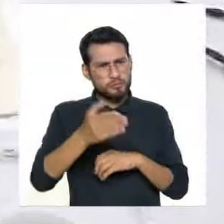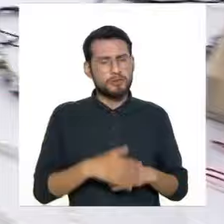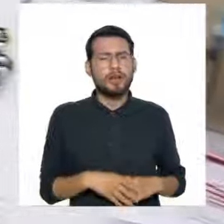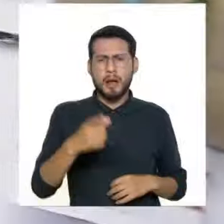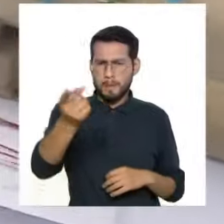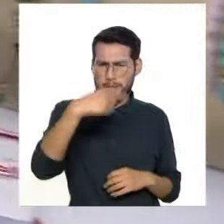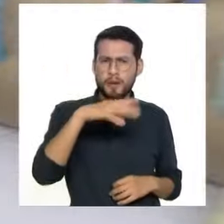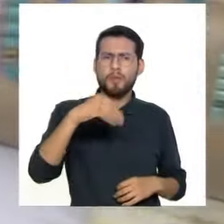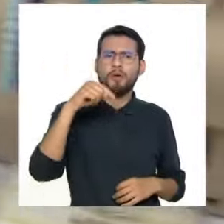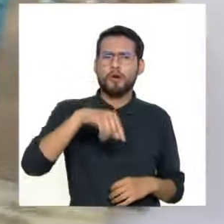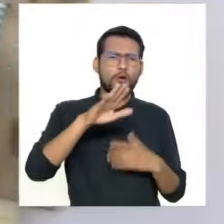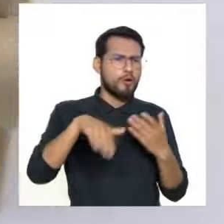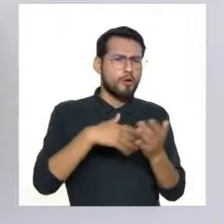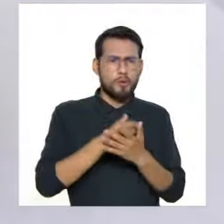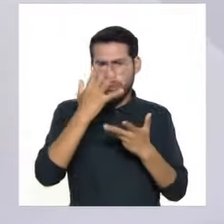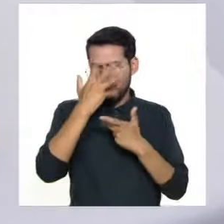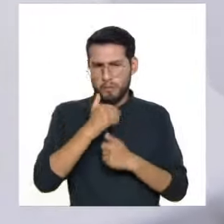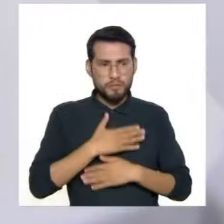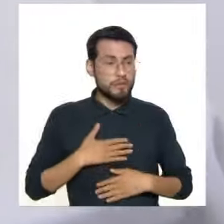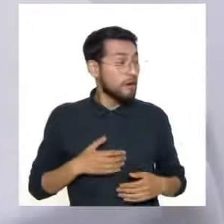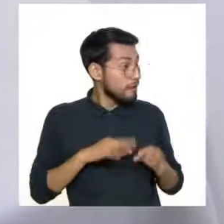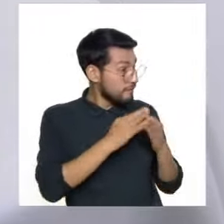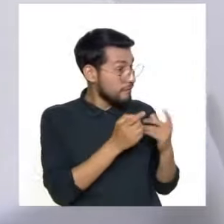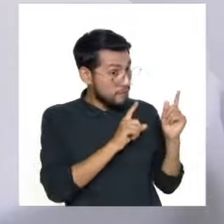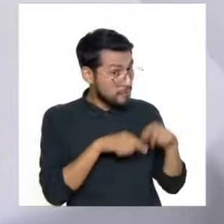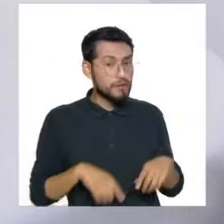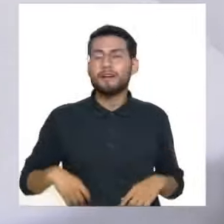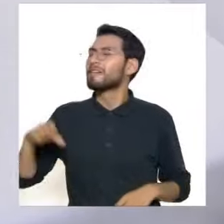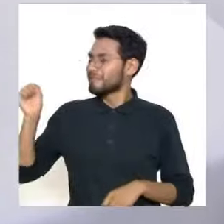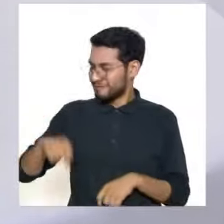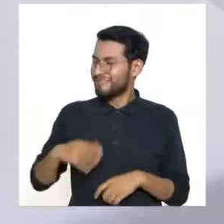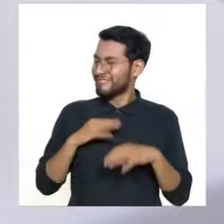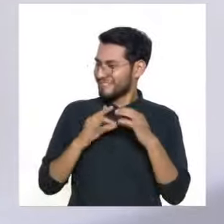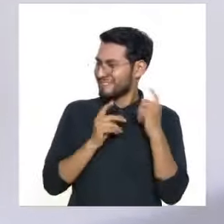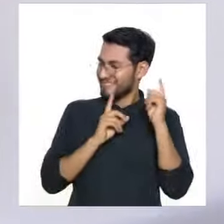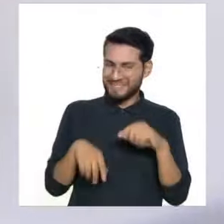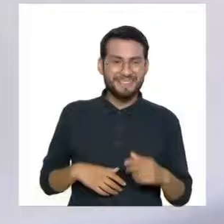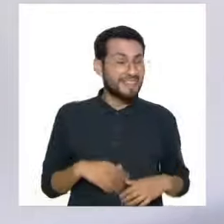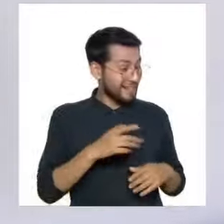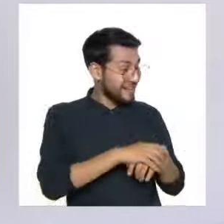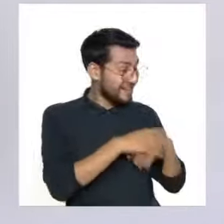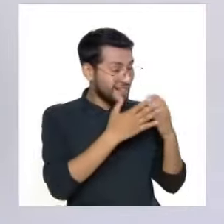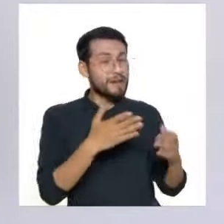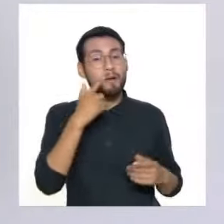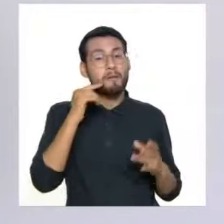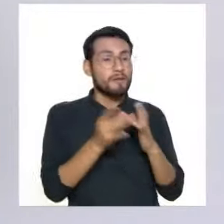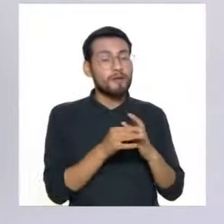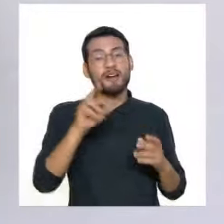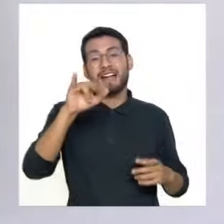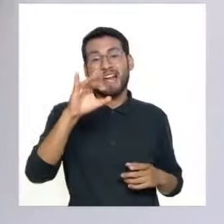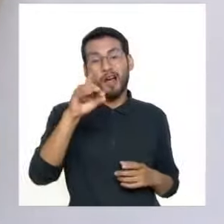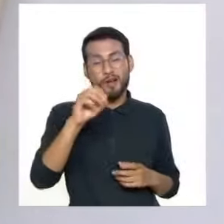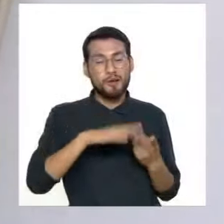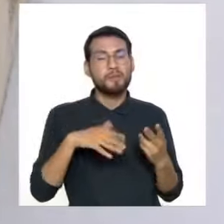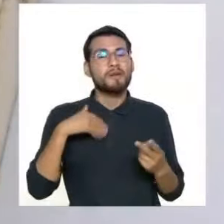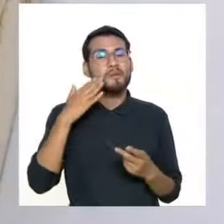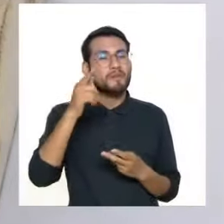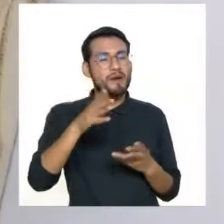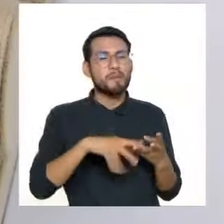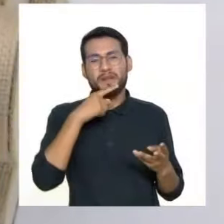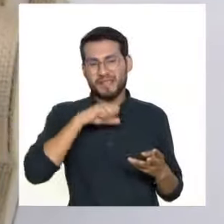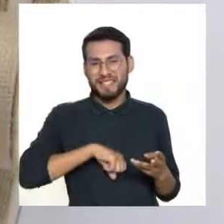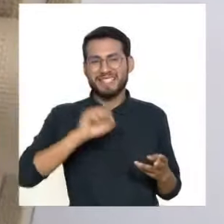que vengan porque va a estar todo muy bonito va venir tu familia va a venir mi familia tu familia para mandar Saludos mi esposo Ricardo mi mami mi